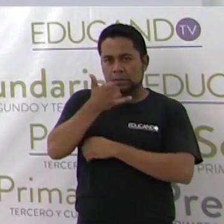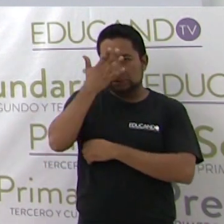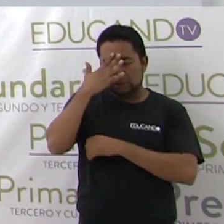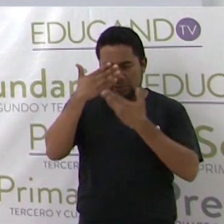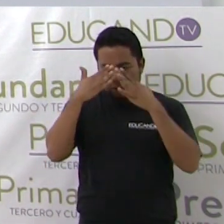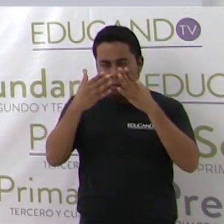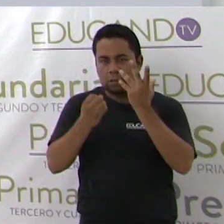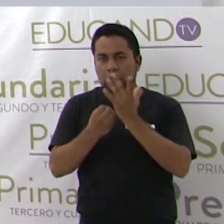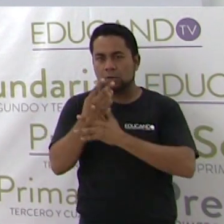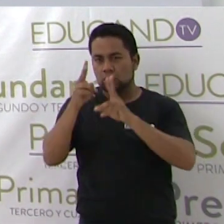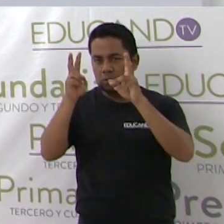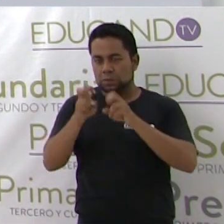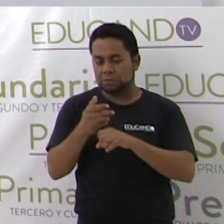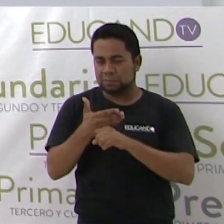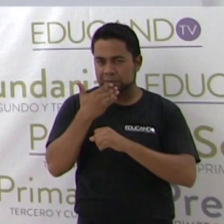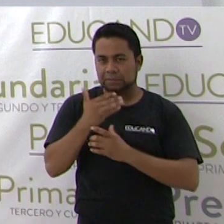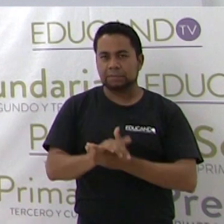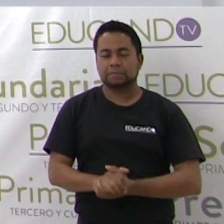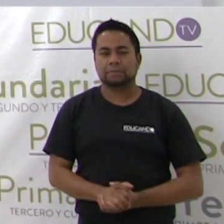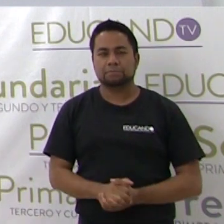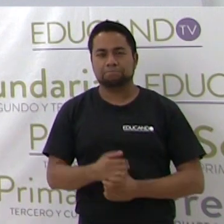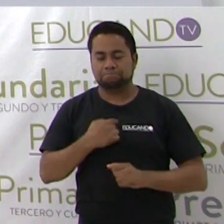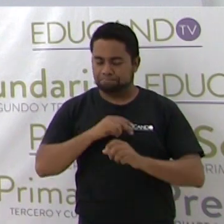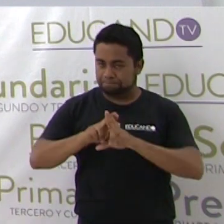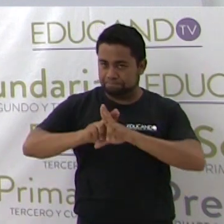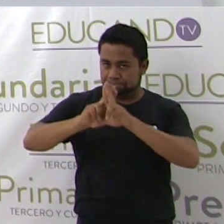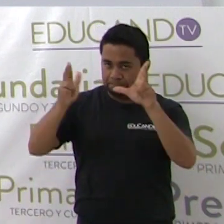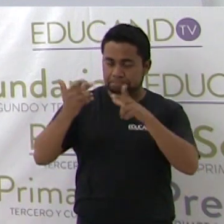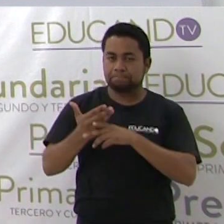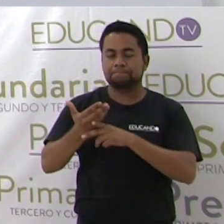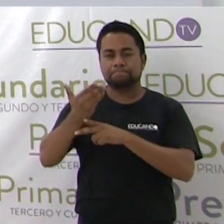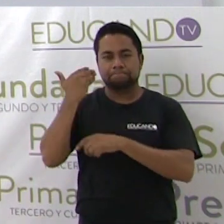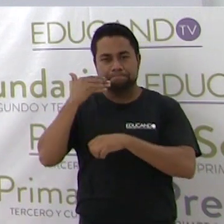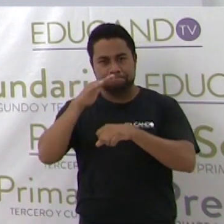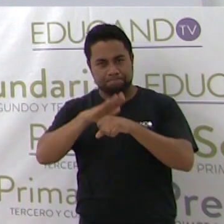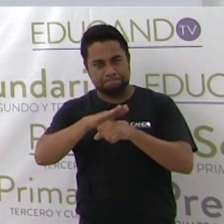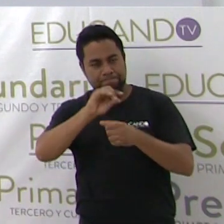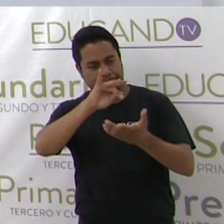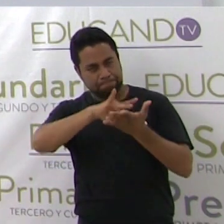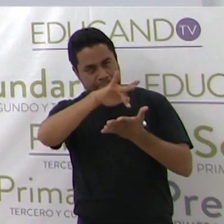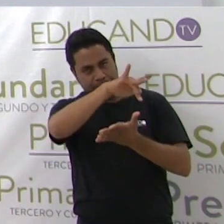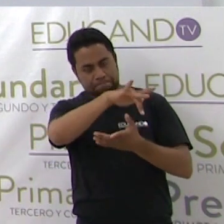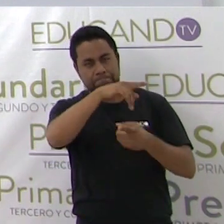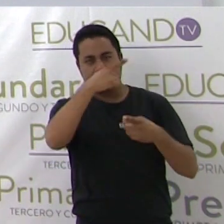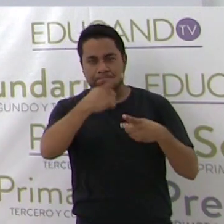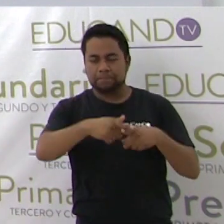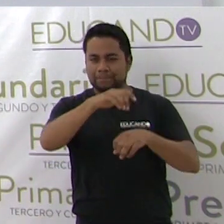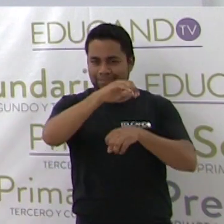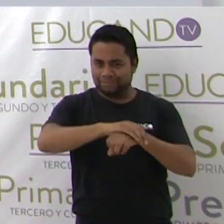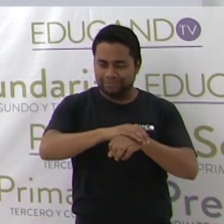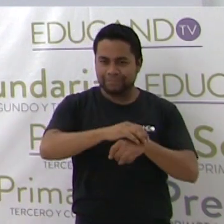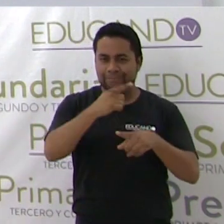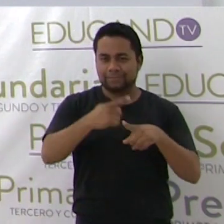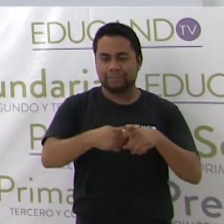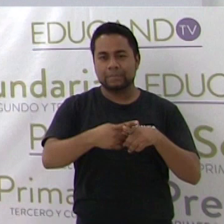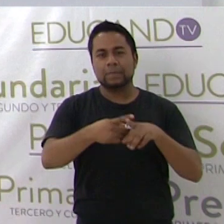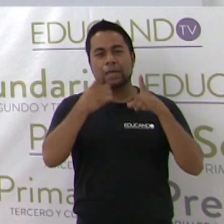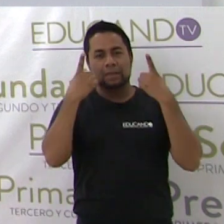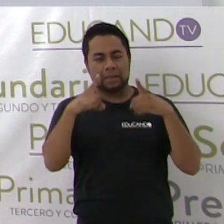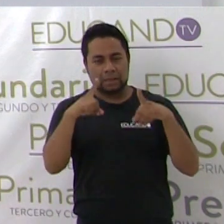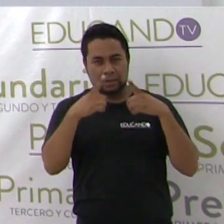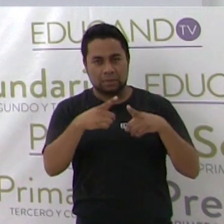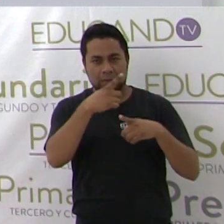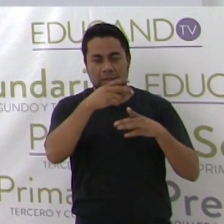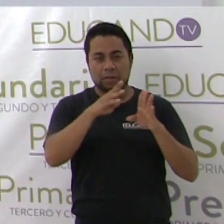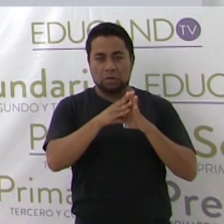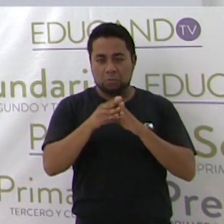nuevos temas. Muy bien, niños y niñas, me despido. No sin antes agradecerle a nuestro amigo y compañero David Ramírez, quien